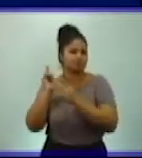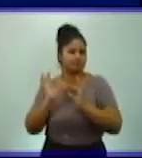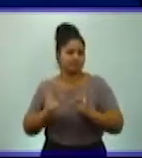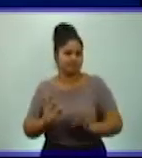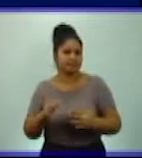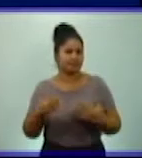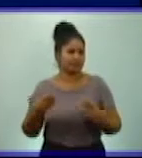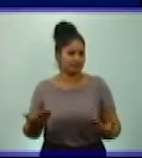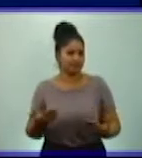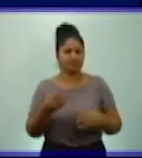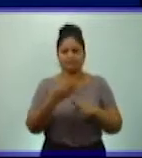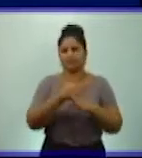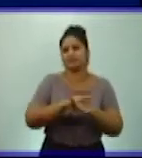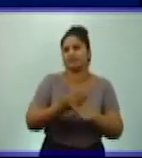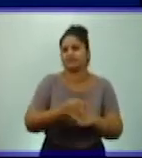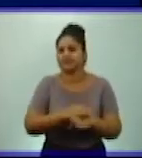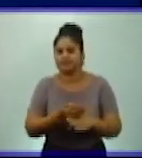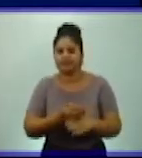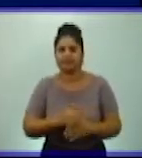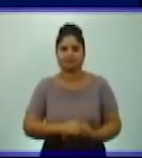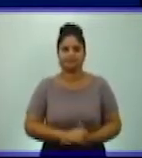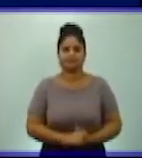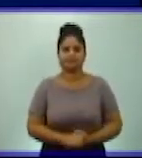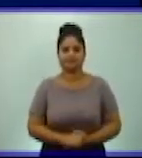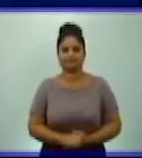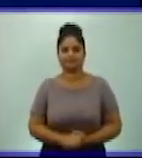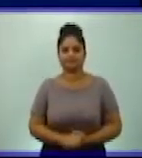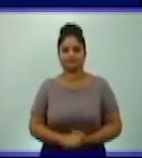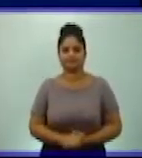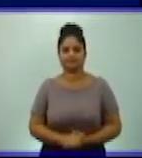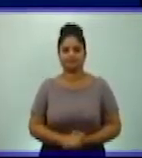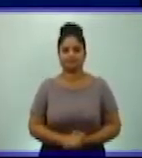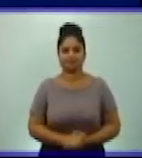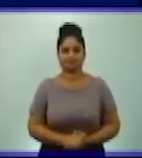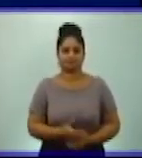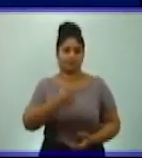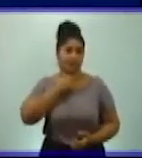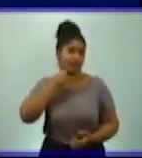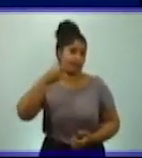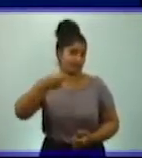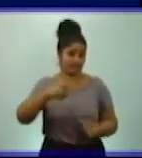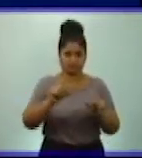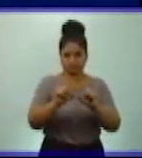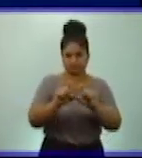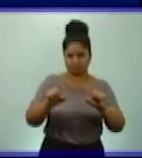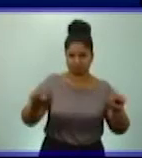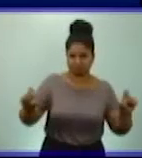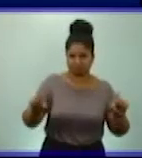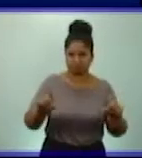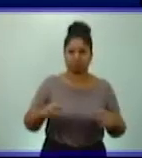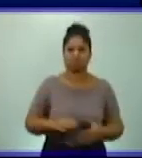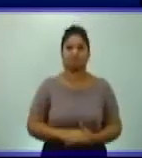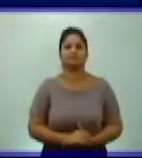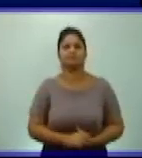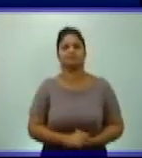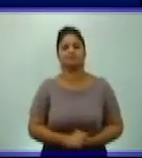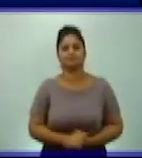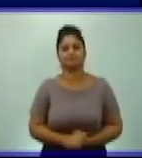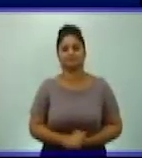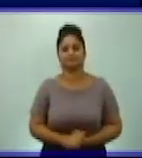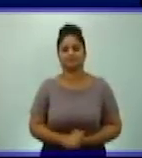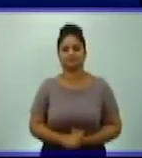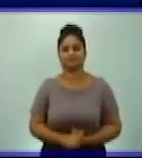su estructura regular. Por ejemplo, como en este caso, dice, deseaba que me vieses